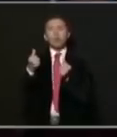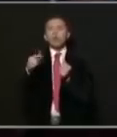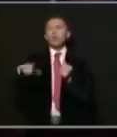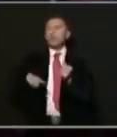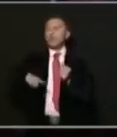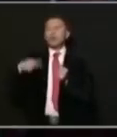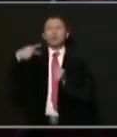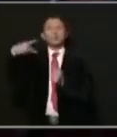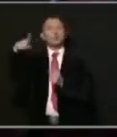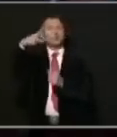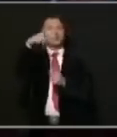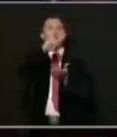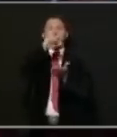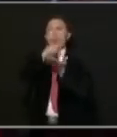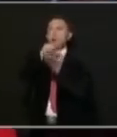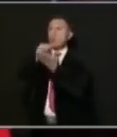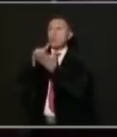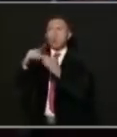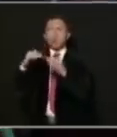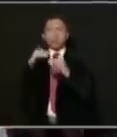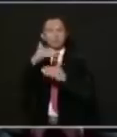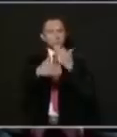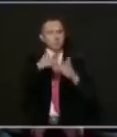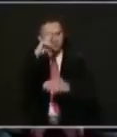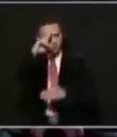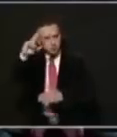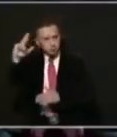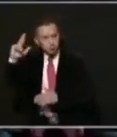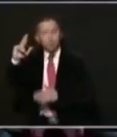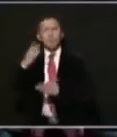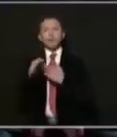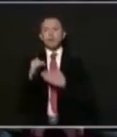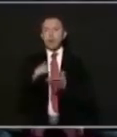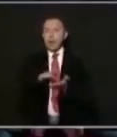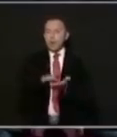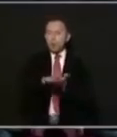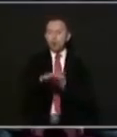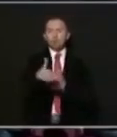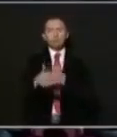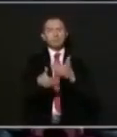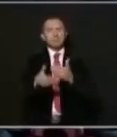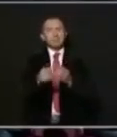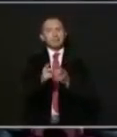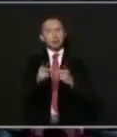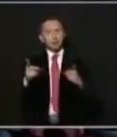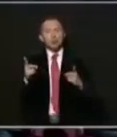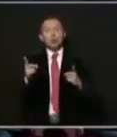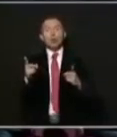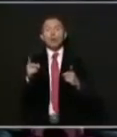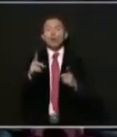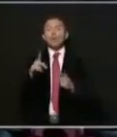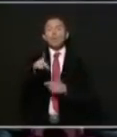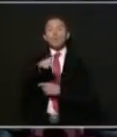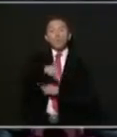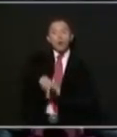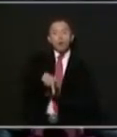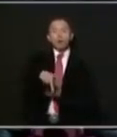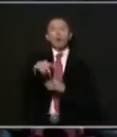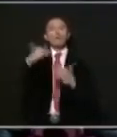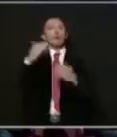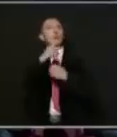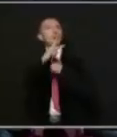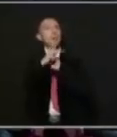estados, cooperación para el desarrollo, amistad con los pueblos y con los